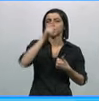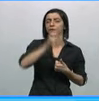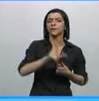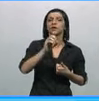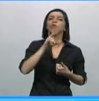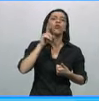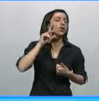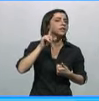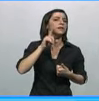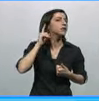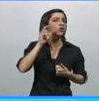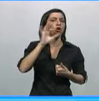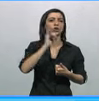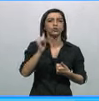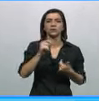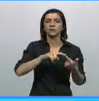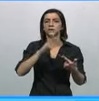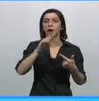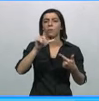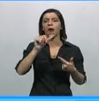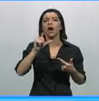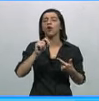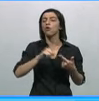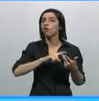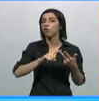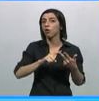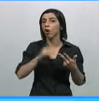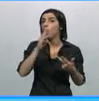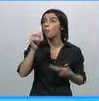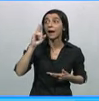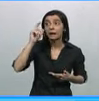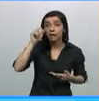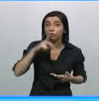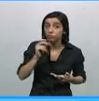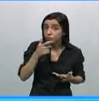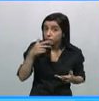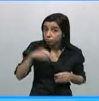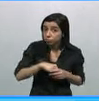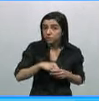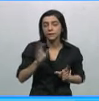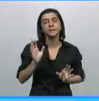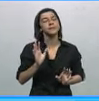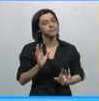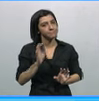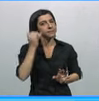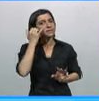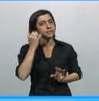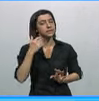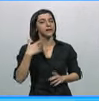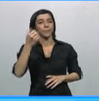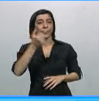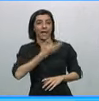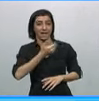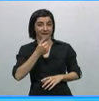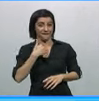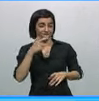Finalmente, el Pitu Barrientos, ¿vas a poder contar con él o no? Bueno, se hizo la presentación en AFA del pedido